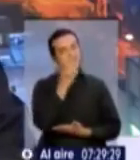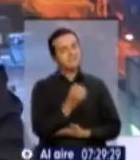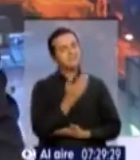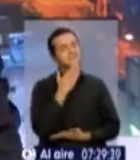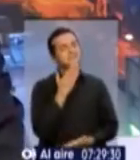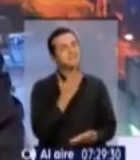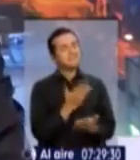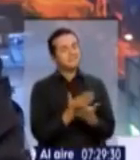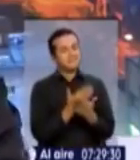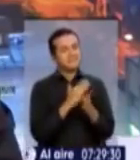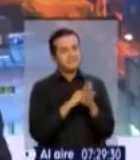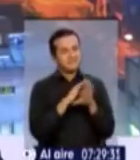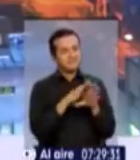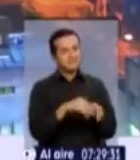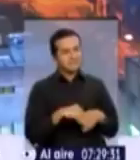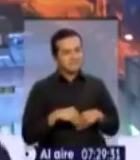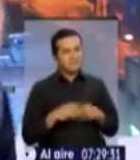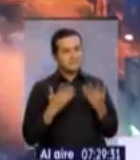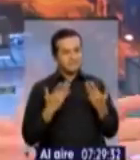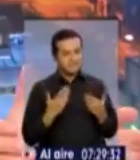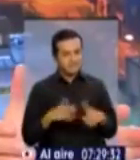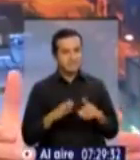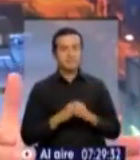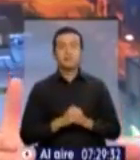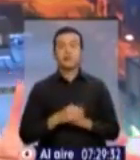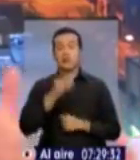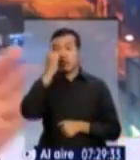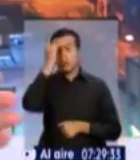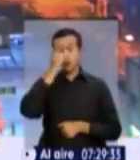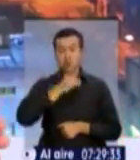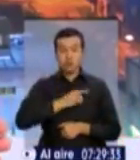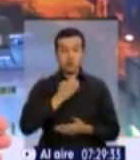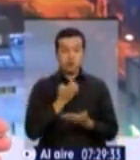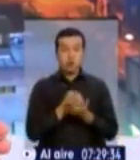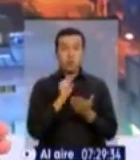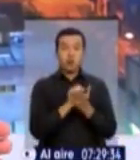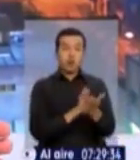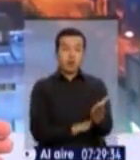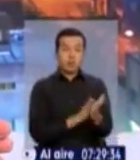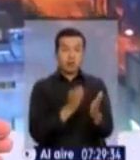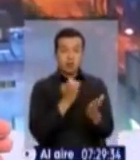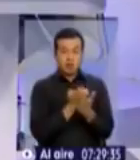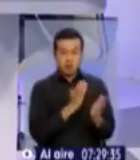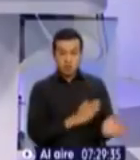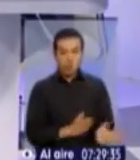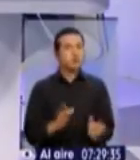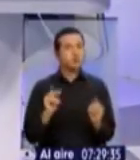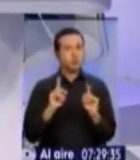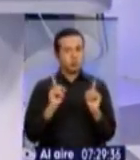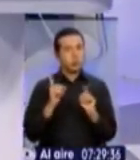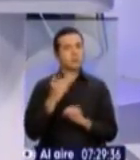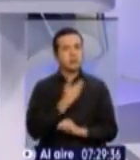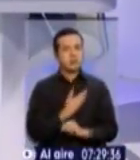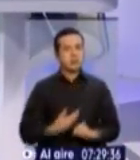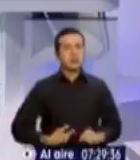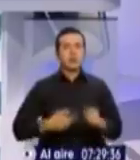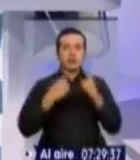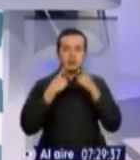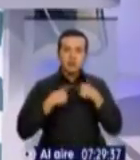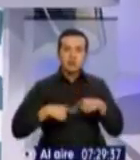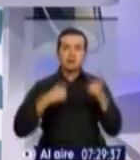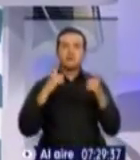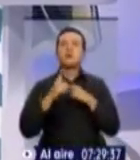nuestra invitación bueno medidas económicas no es un programa económico el presidente de la república ha anunciado que este lo va a presentar